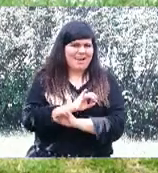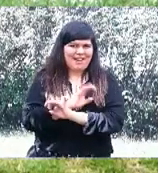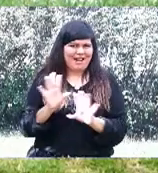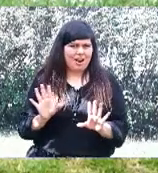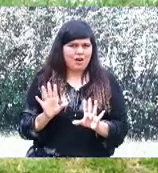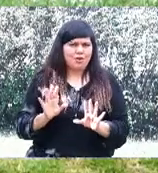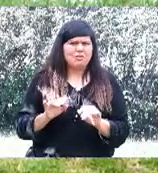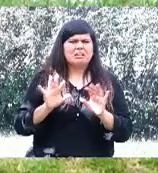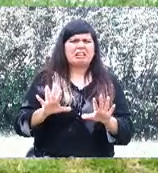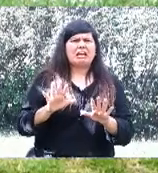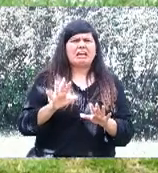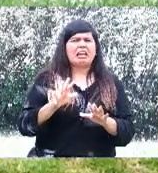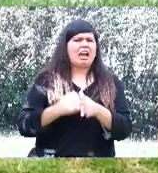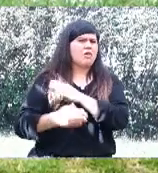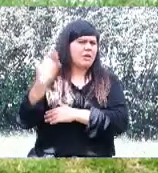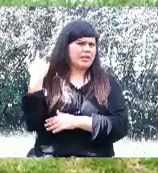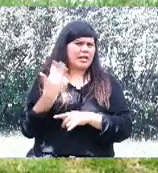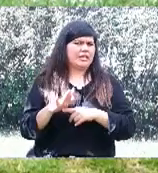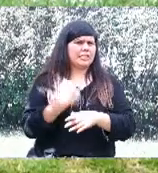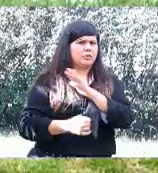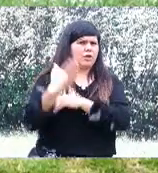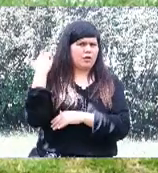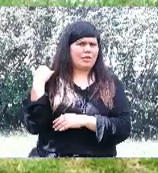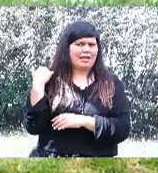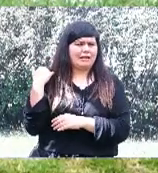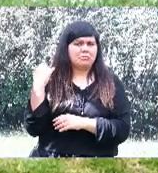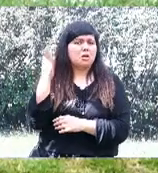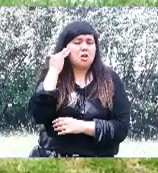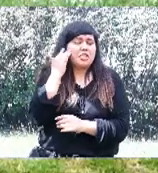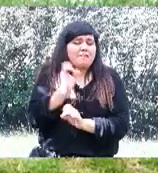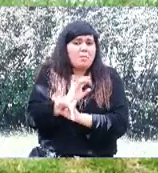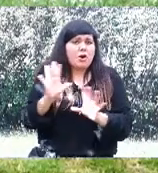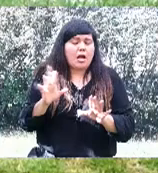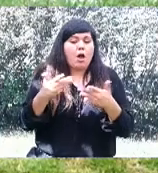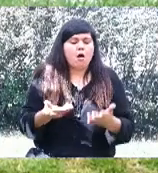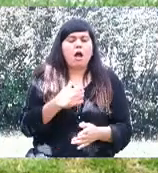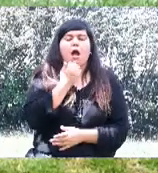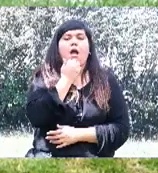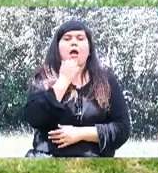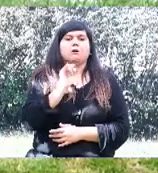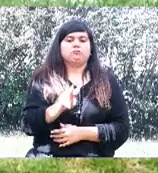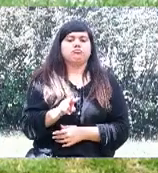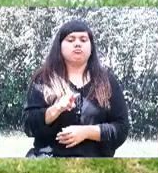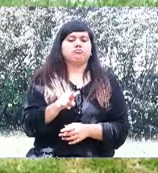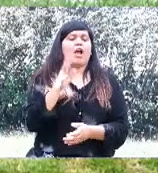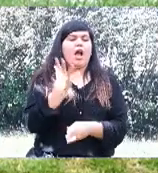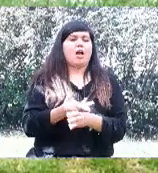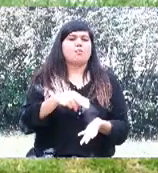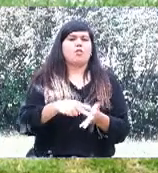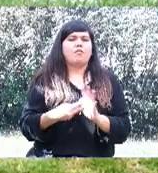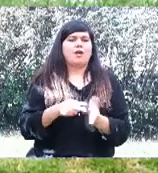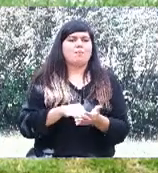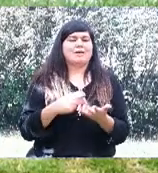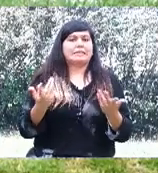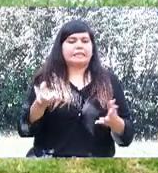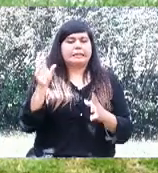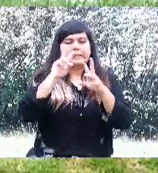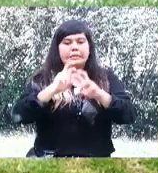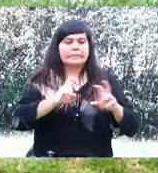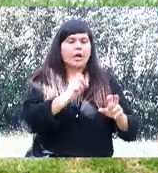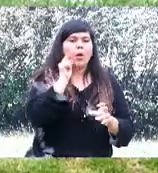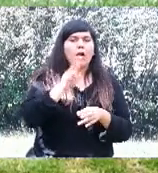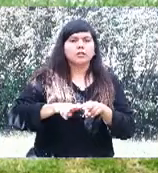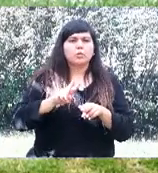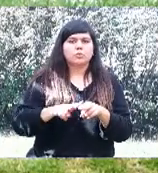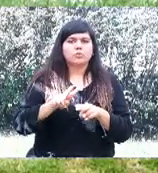hace 10 o 15 años es que hay un problema ya y una vez que uno detecta un problema puede empezar a tratar de buscar cuál es las soluciones por lo menos ya